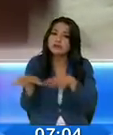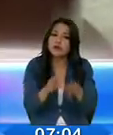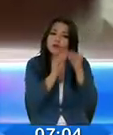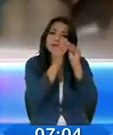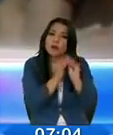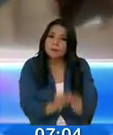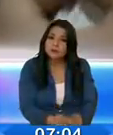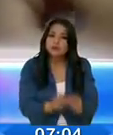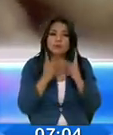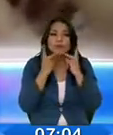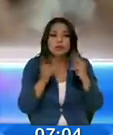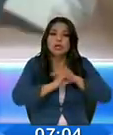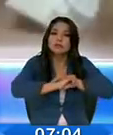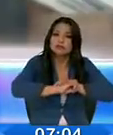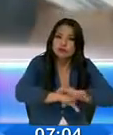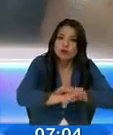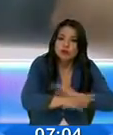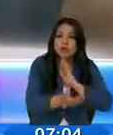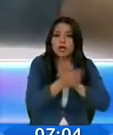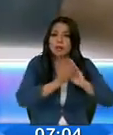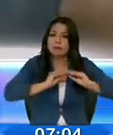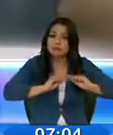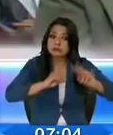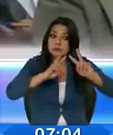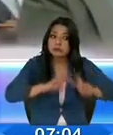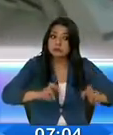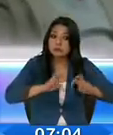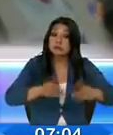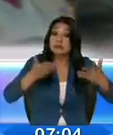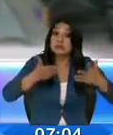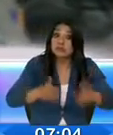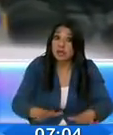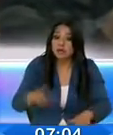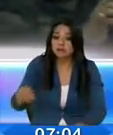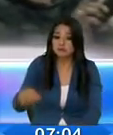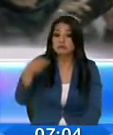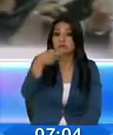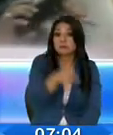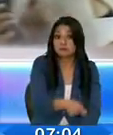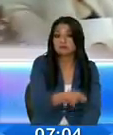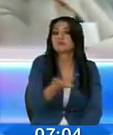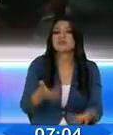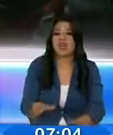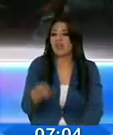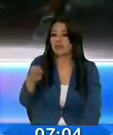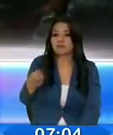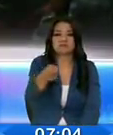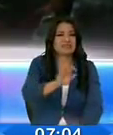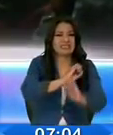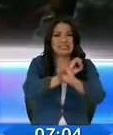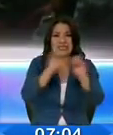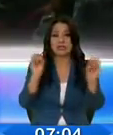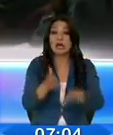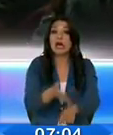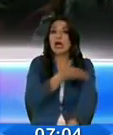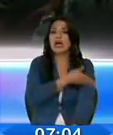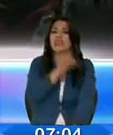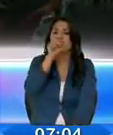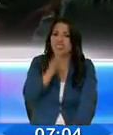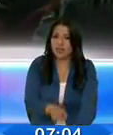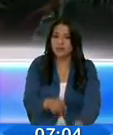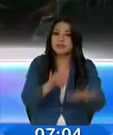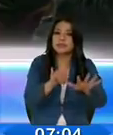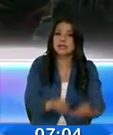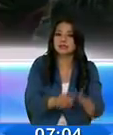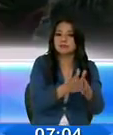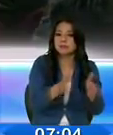formación, publicaciones, capacitación e investigación, aún no ha sido entregado a las mismas, a pesar de que se lo debía hacer en el primer